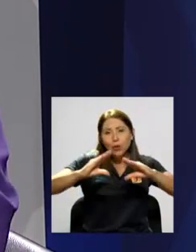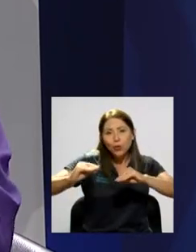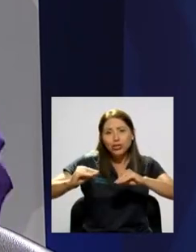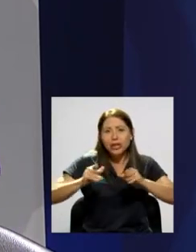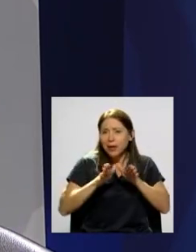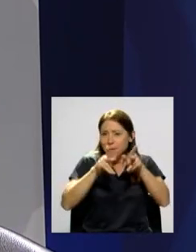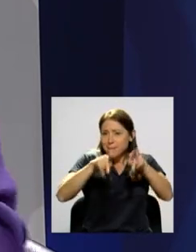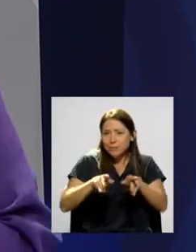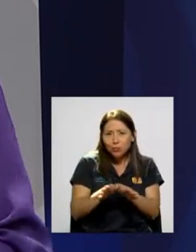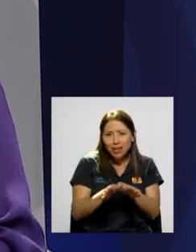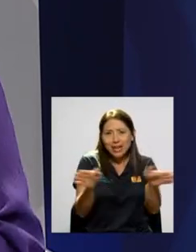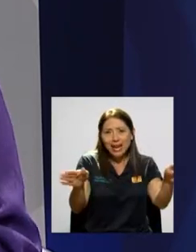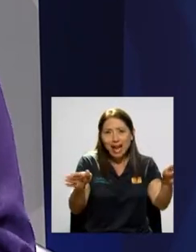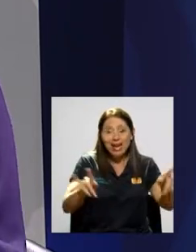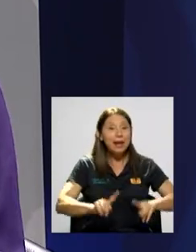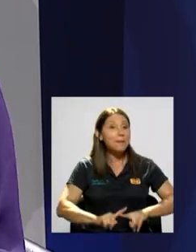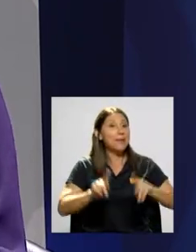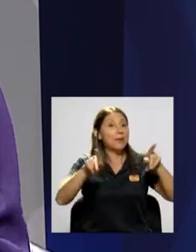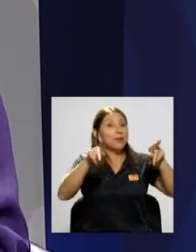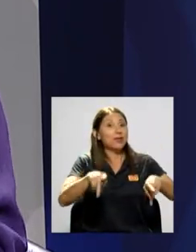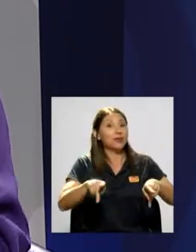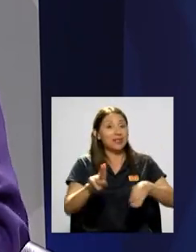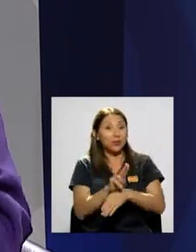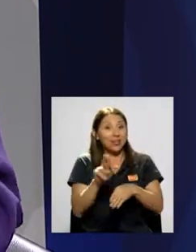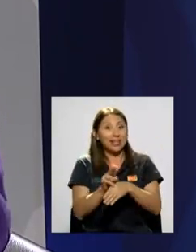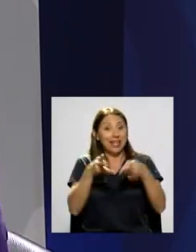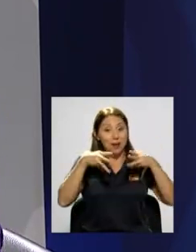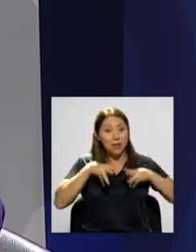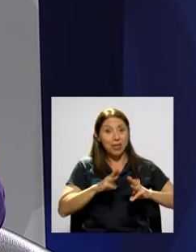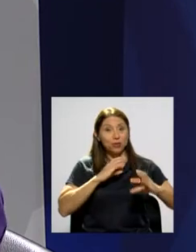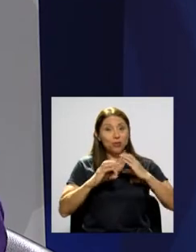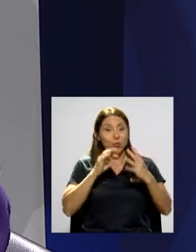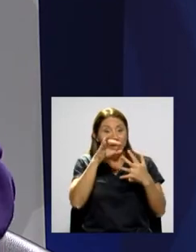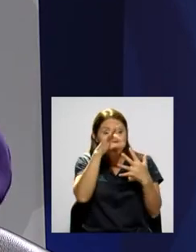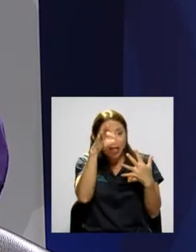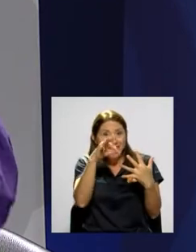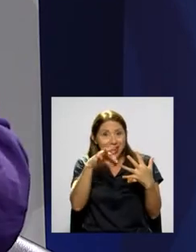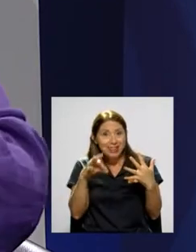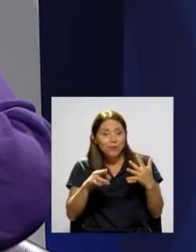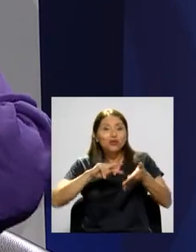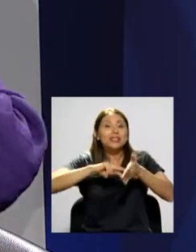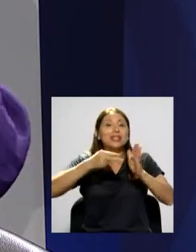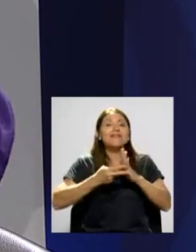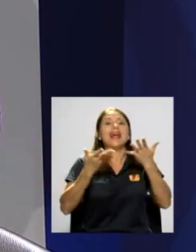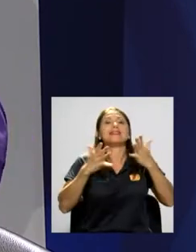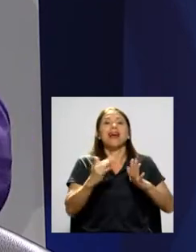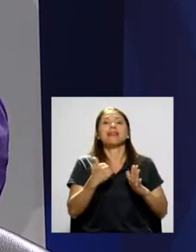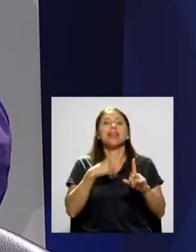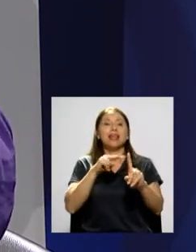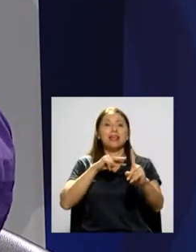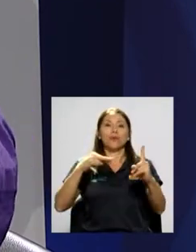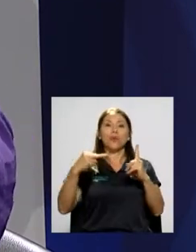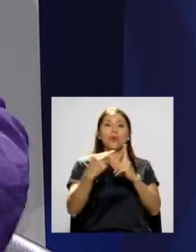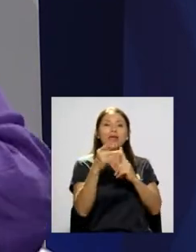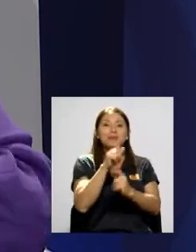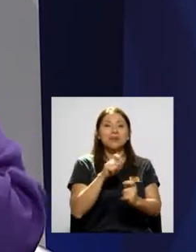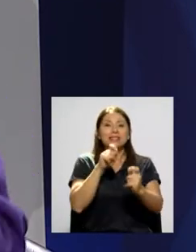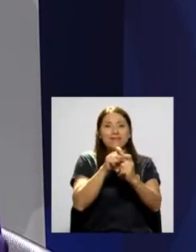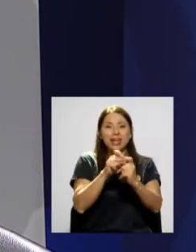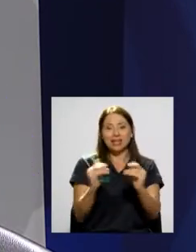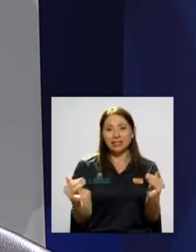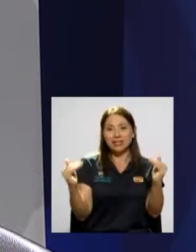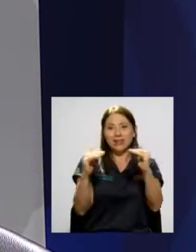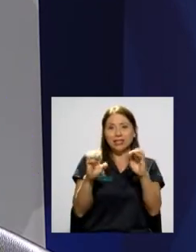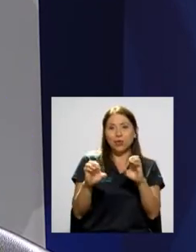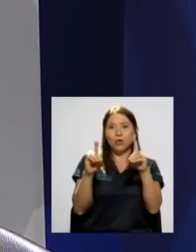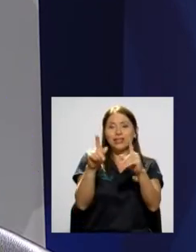mientras que quienes consumen estos medios ya tienen orientaciones específicas, niveles educativos muchas veces específicos, lo